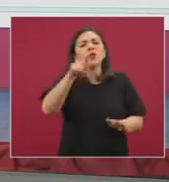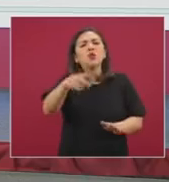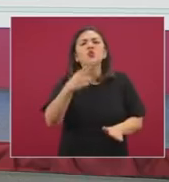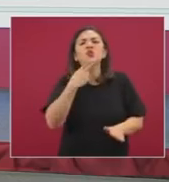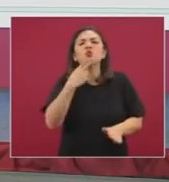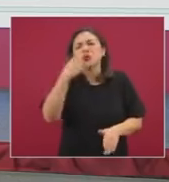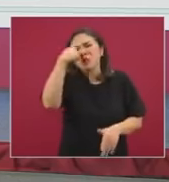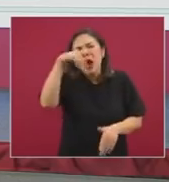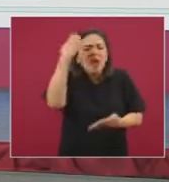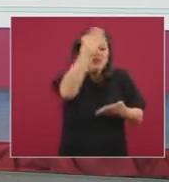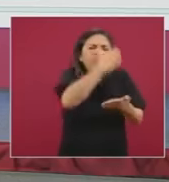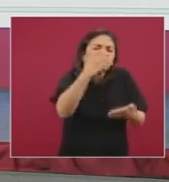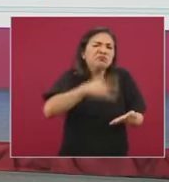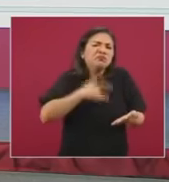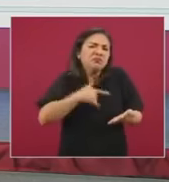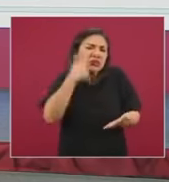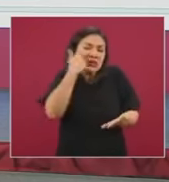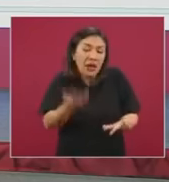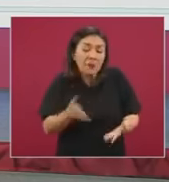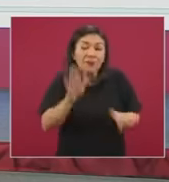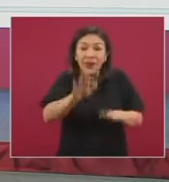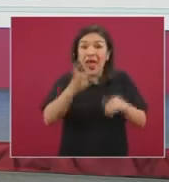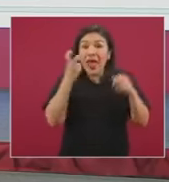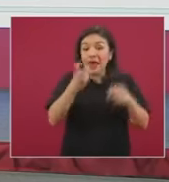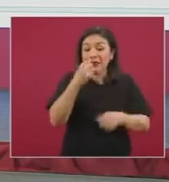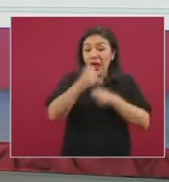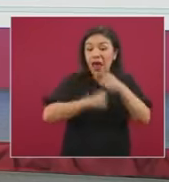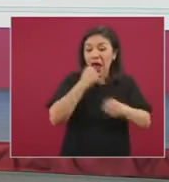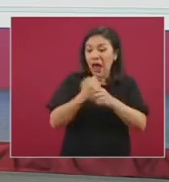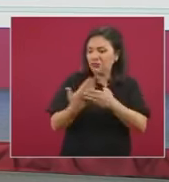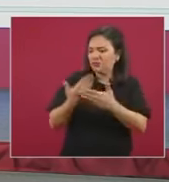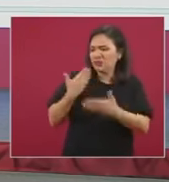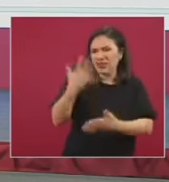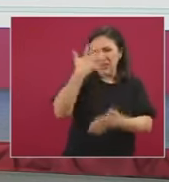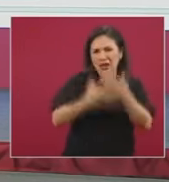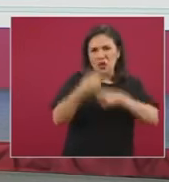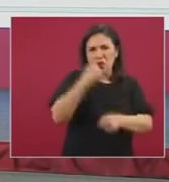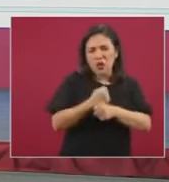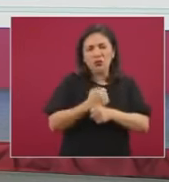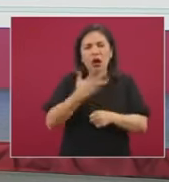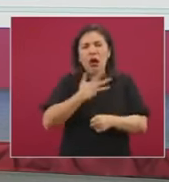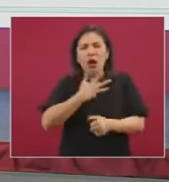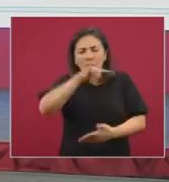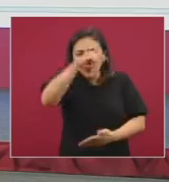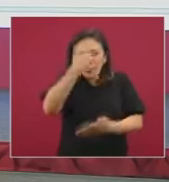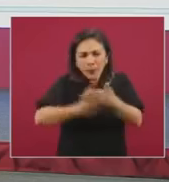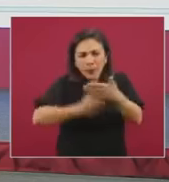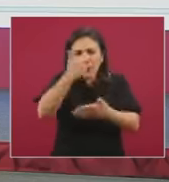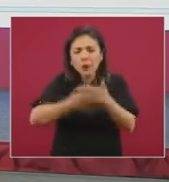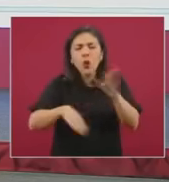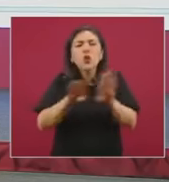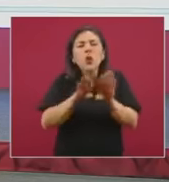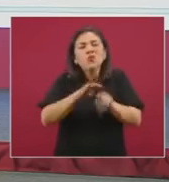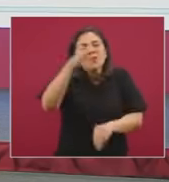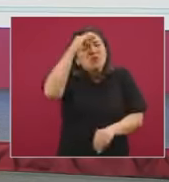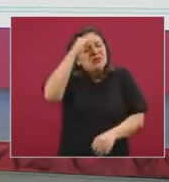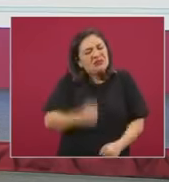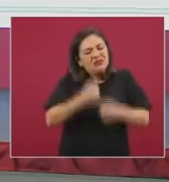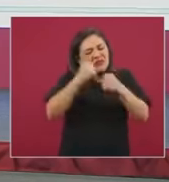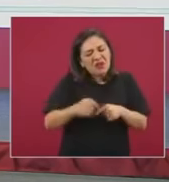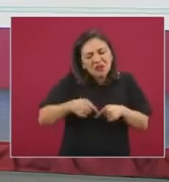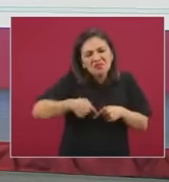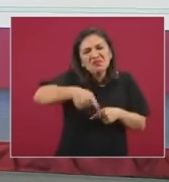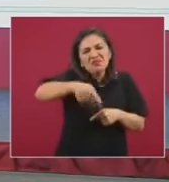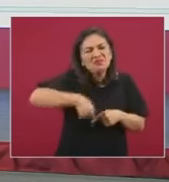para diferentes análisis, y esto, tomando estos años o los últimos años, se calcula lo esperado. Una